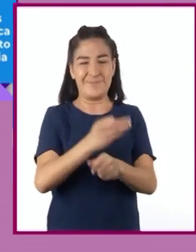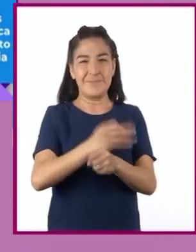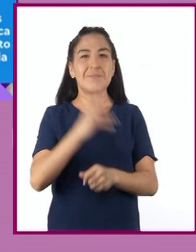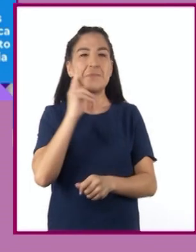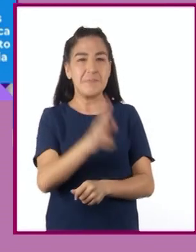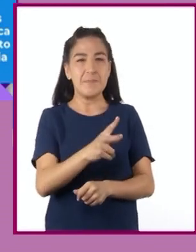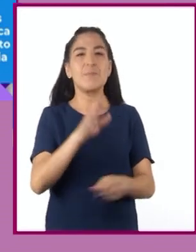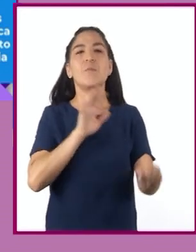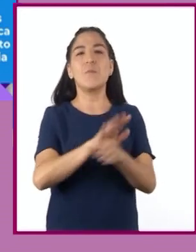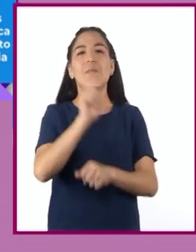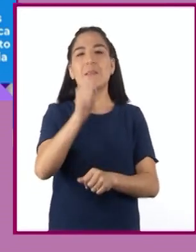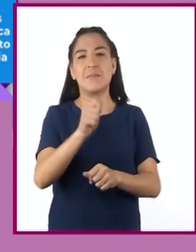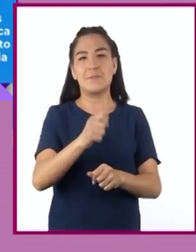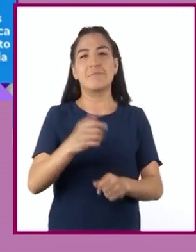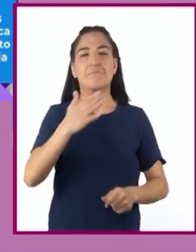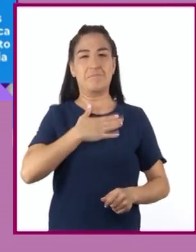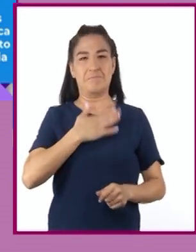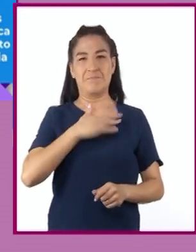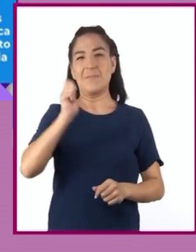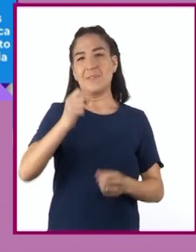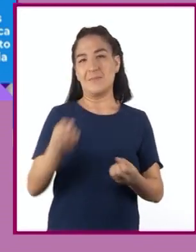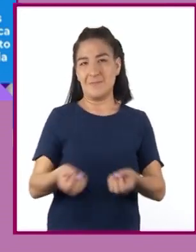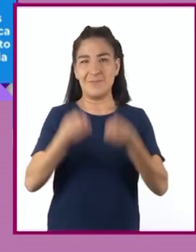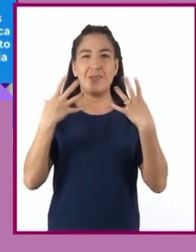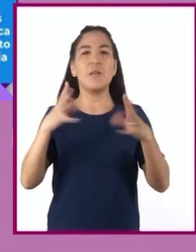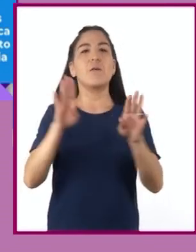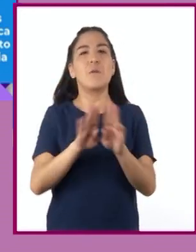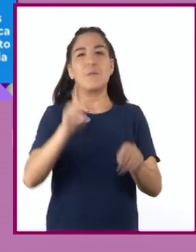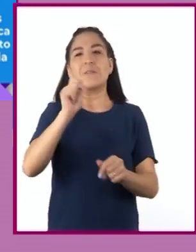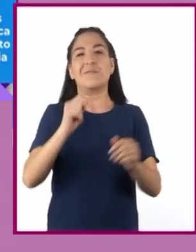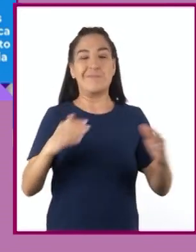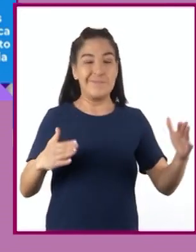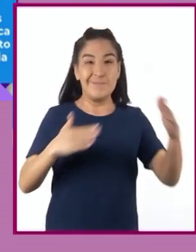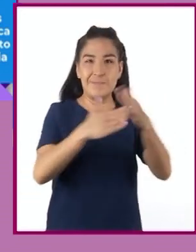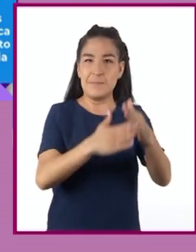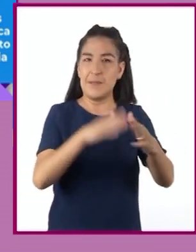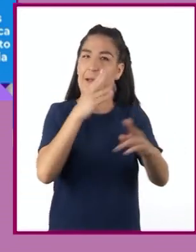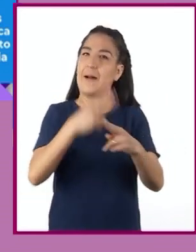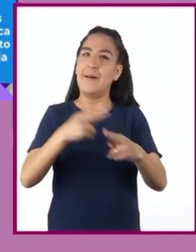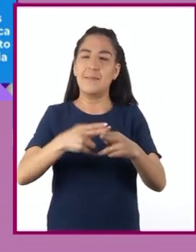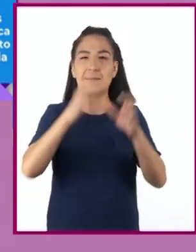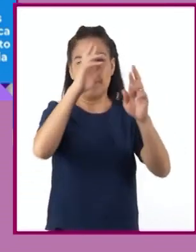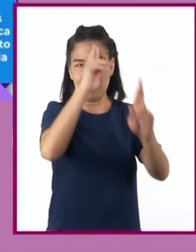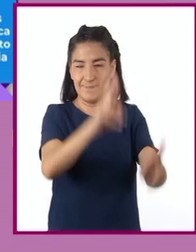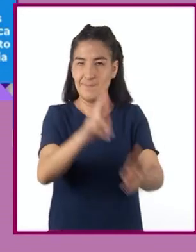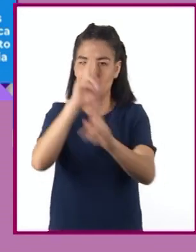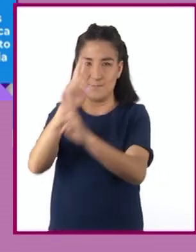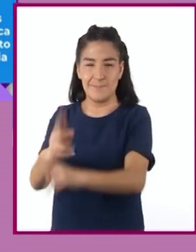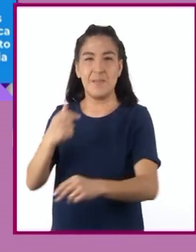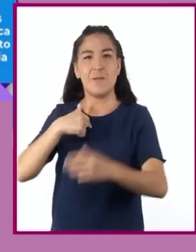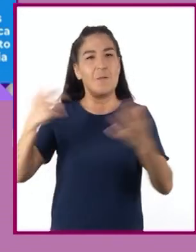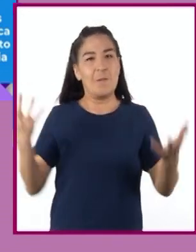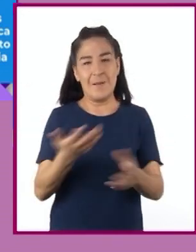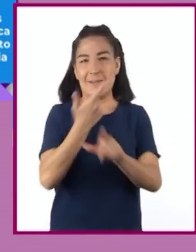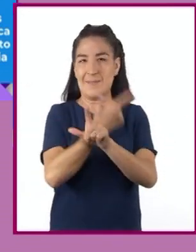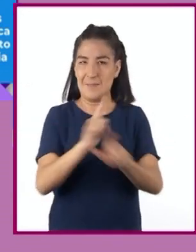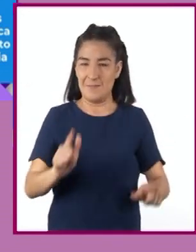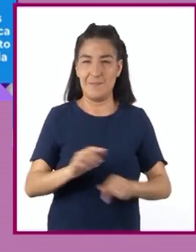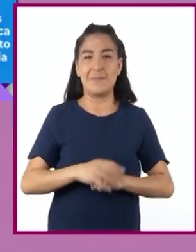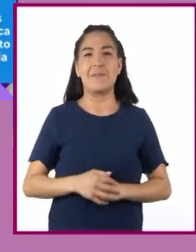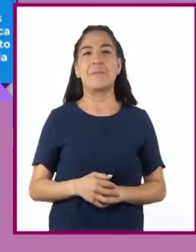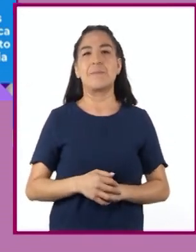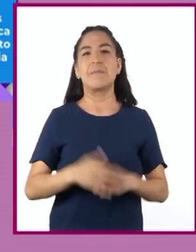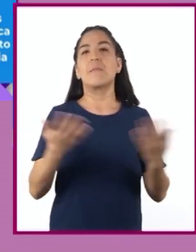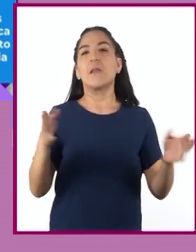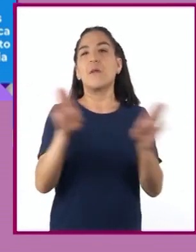tomé en cuenta la autonomía y los límites que nos pueden llevar a ejercerla con respeto a los demás. Con el